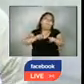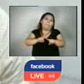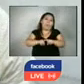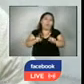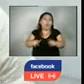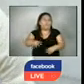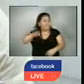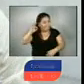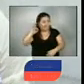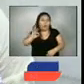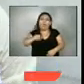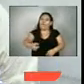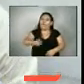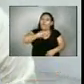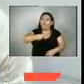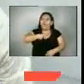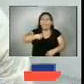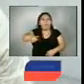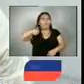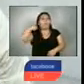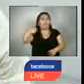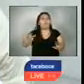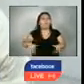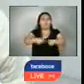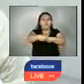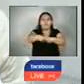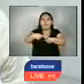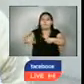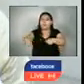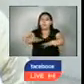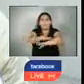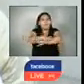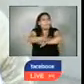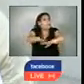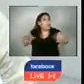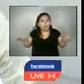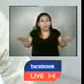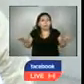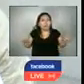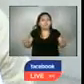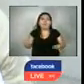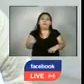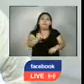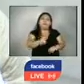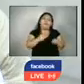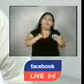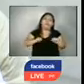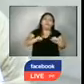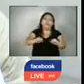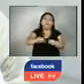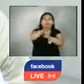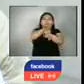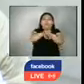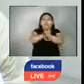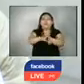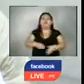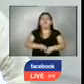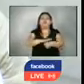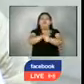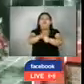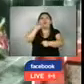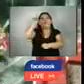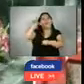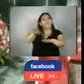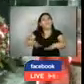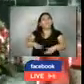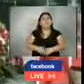ventaja, lo bueno, la buena noticia aquí es que diciembre cerramos el mes sin ningún deceso, sin ningún fallecido de COVID, gracias a